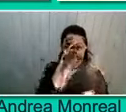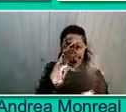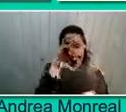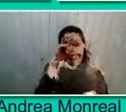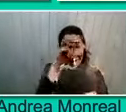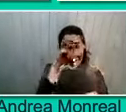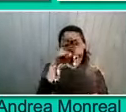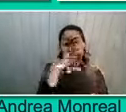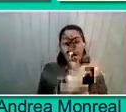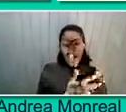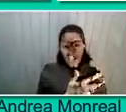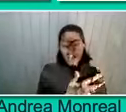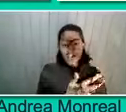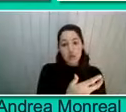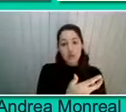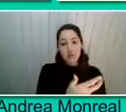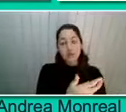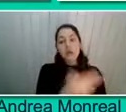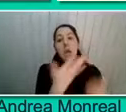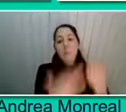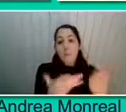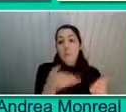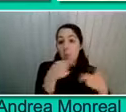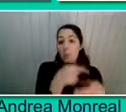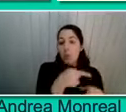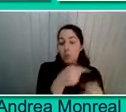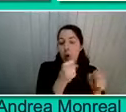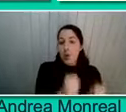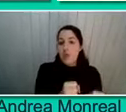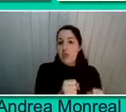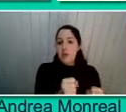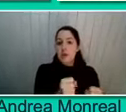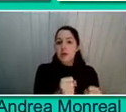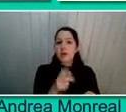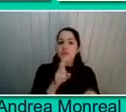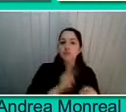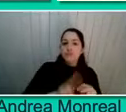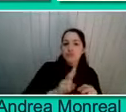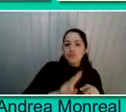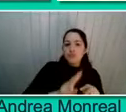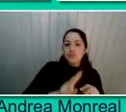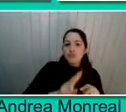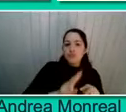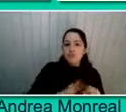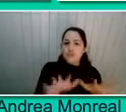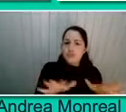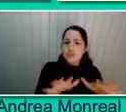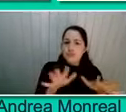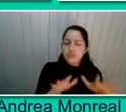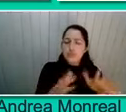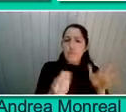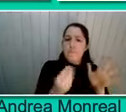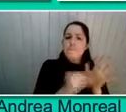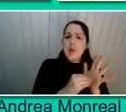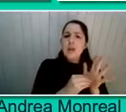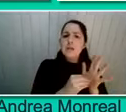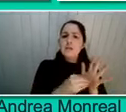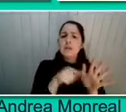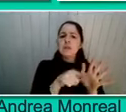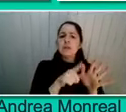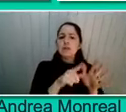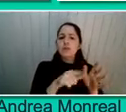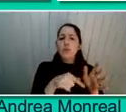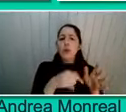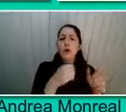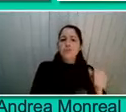y probablemente ese laboratorio podría hacer un esfuerzo mayor y reemplazar en parte el número de muestras que nosotros